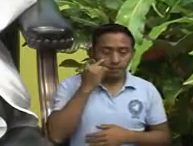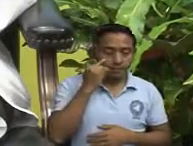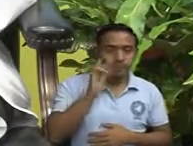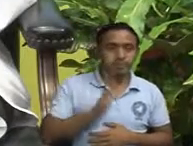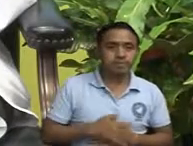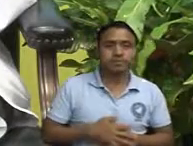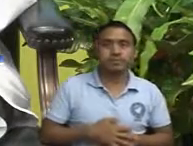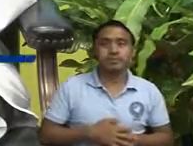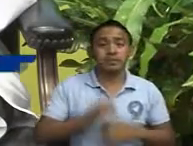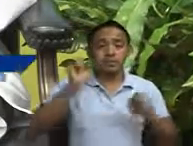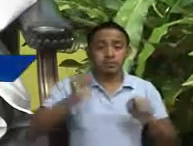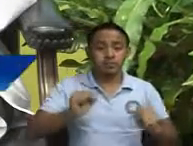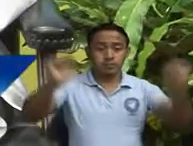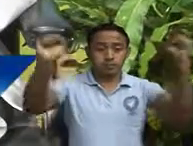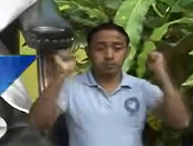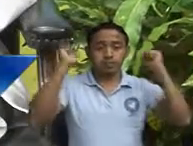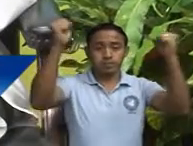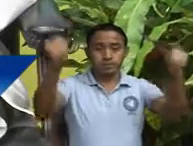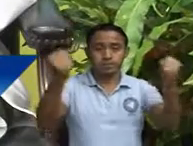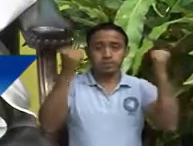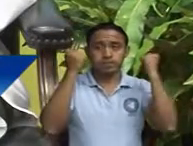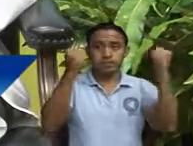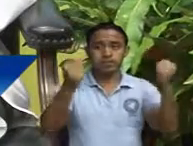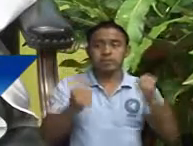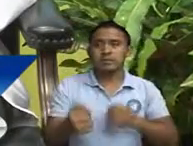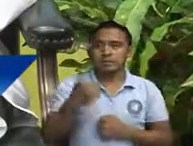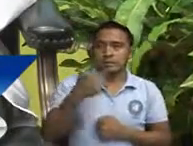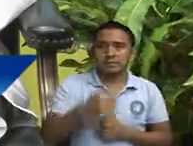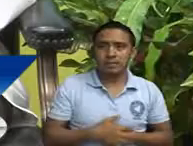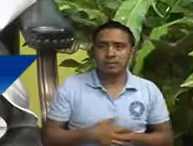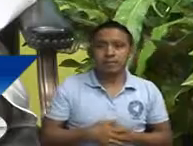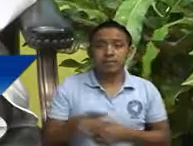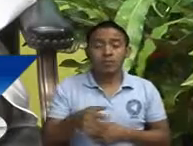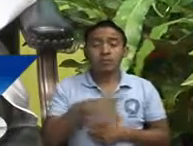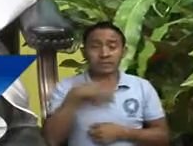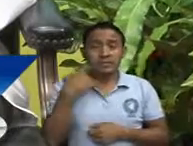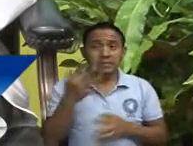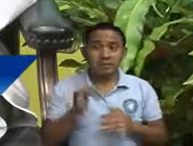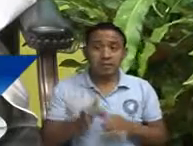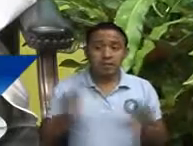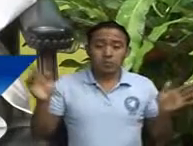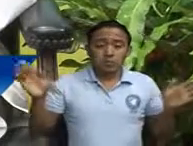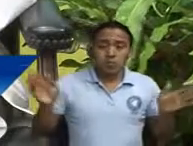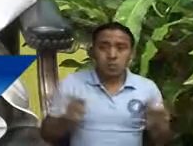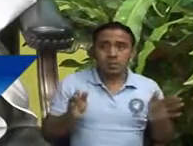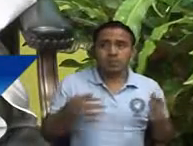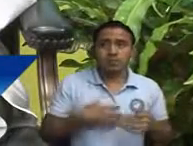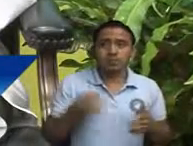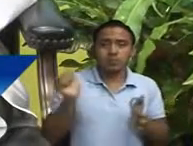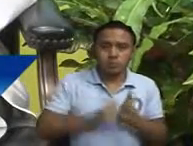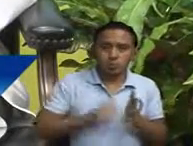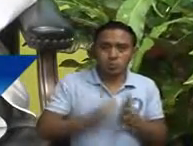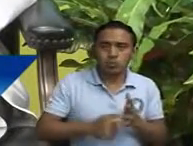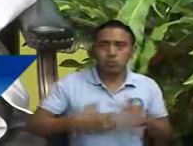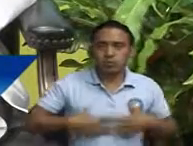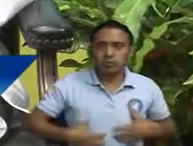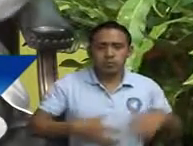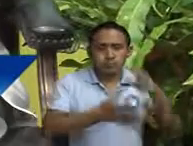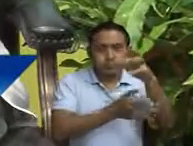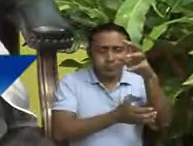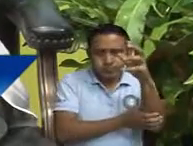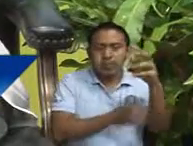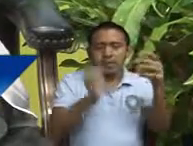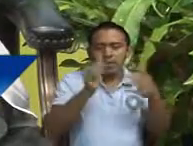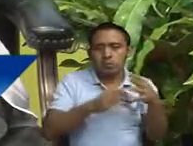mirás el gimnasio, más que todo ya lo recomendamos cuando ya bajó de peso. ¿Para qué? Para solidificar ya el músculo, la